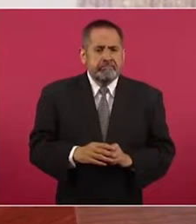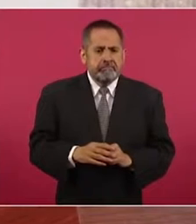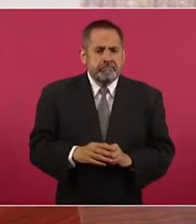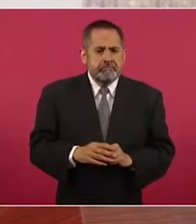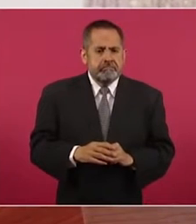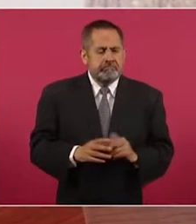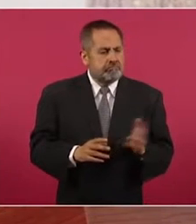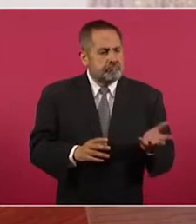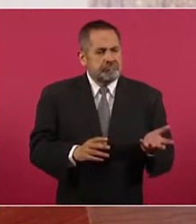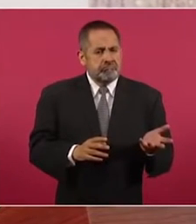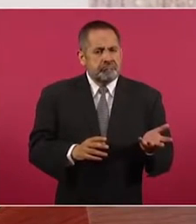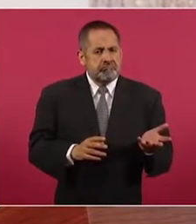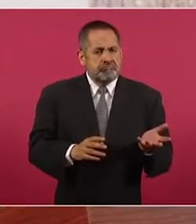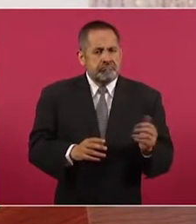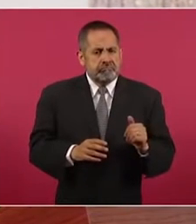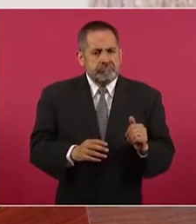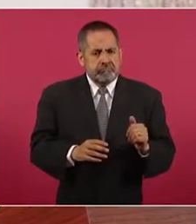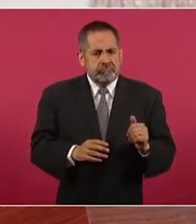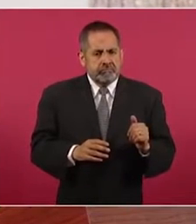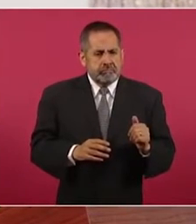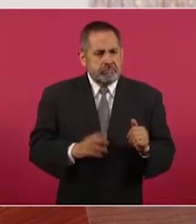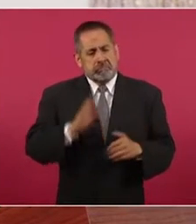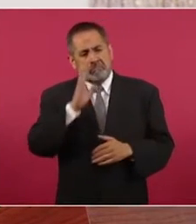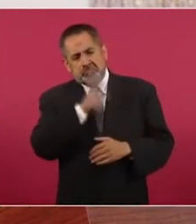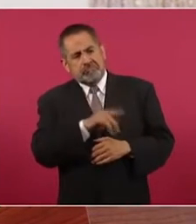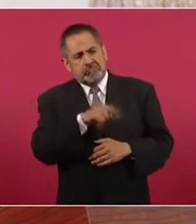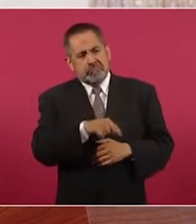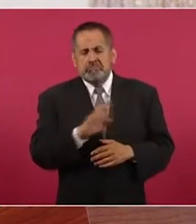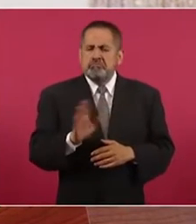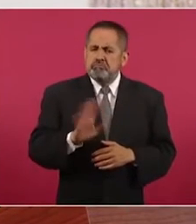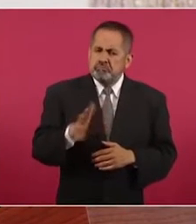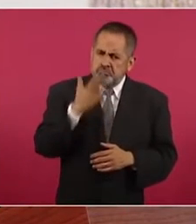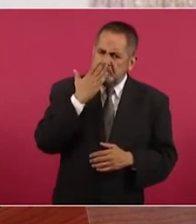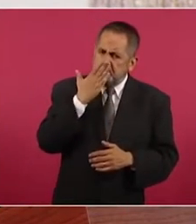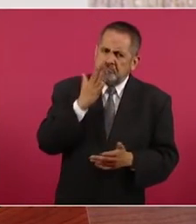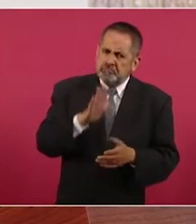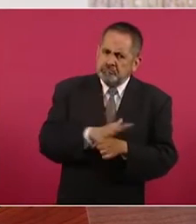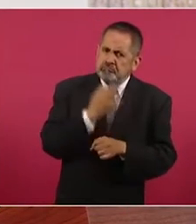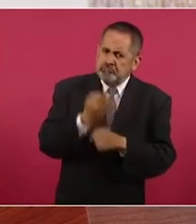no sería del todo malo.